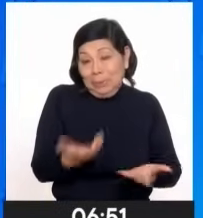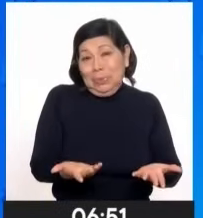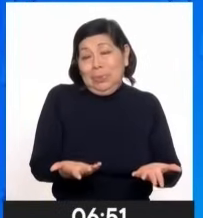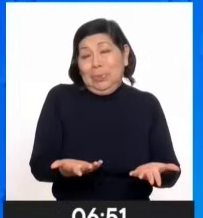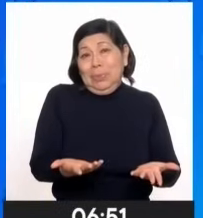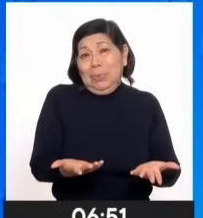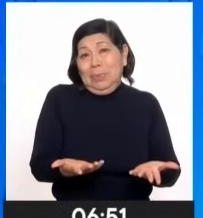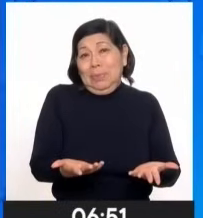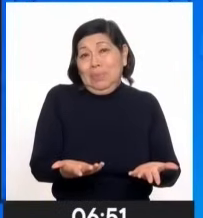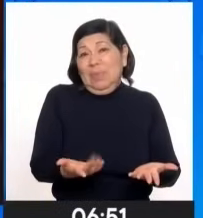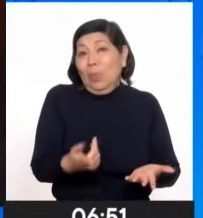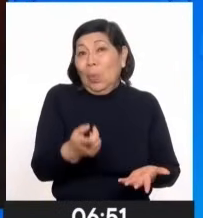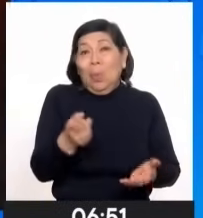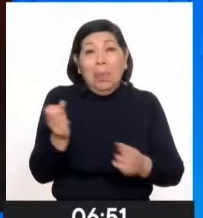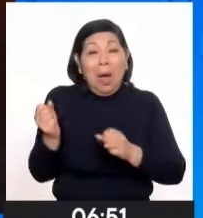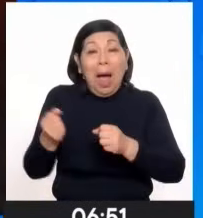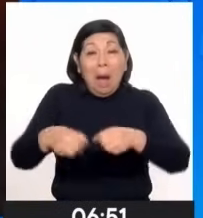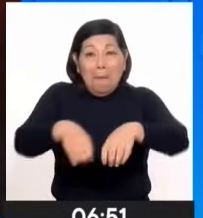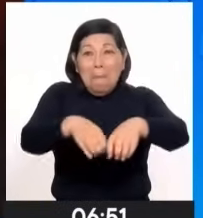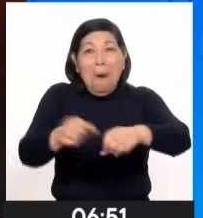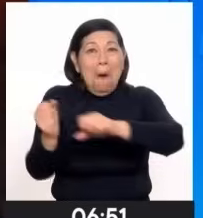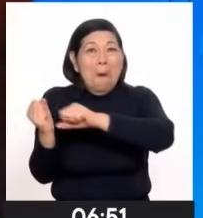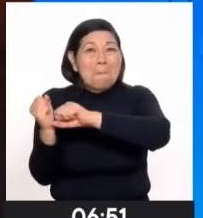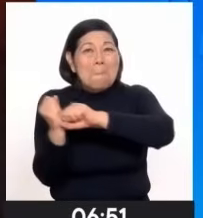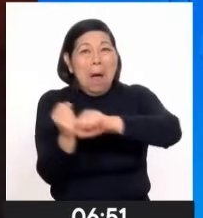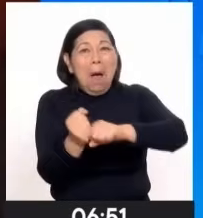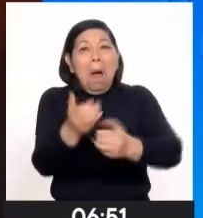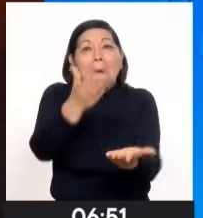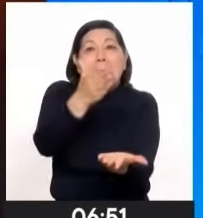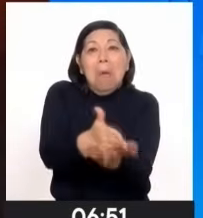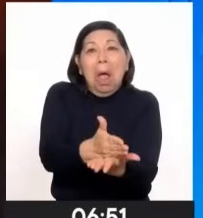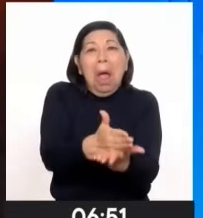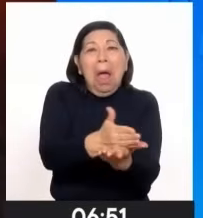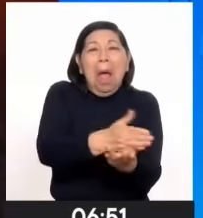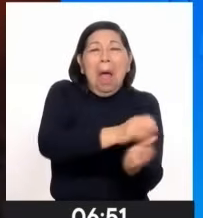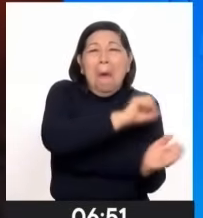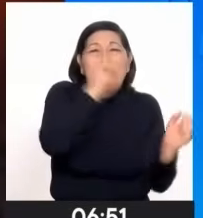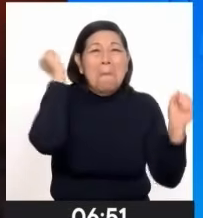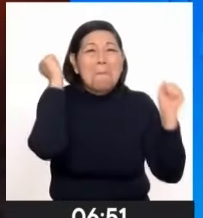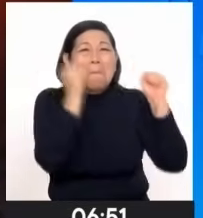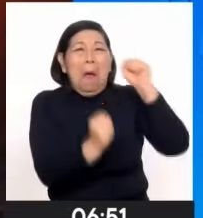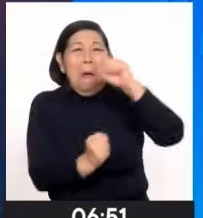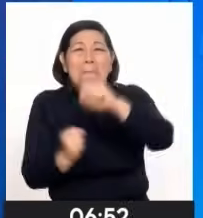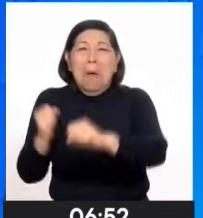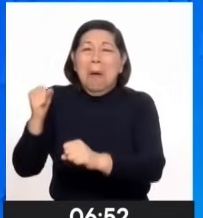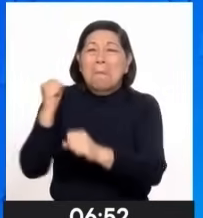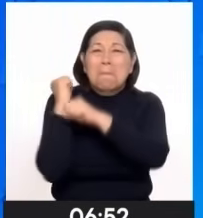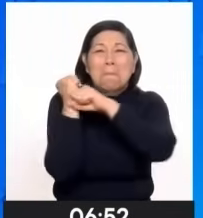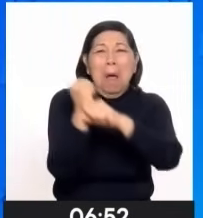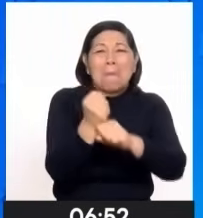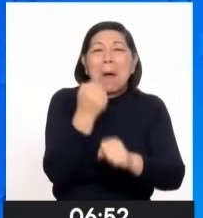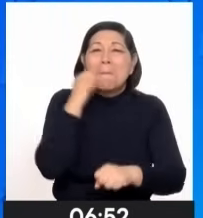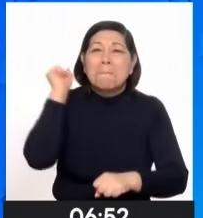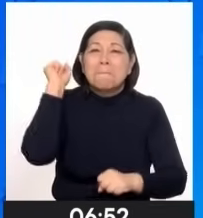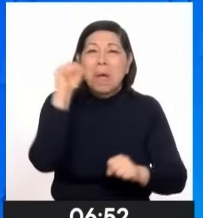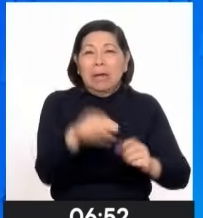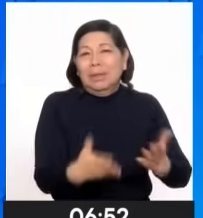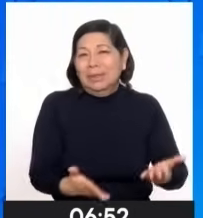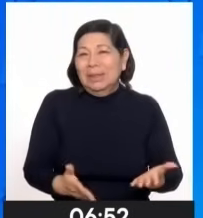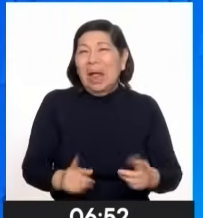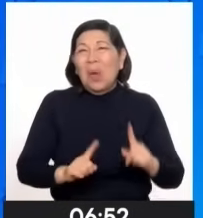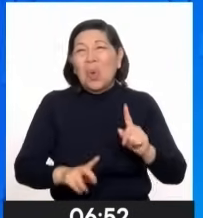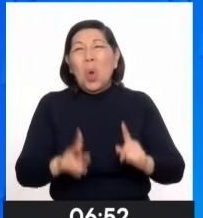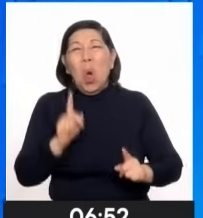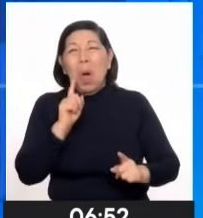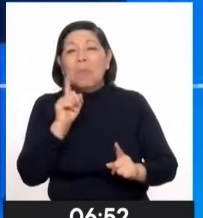Aparentemente lo que viene a ser una emboscada por parte presuntamente de trabajadores informales transportistas informales